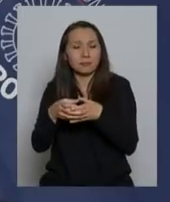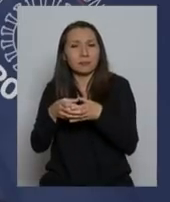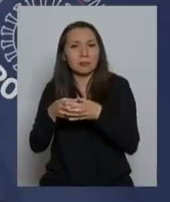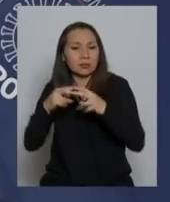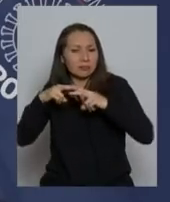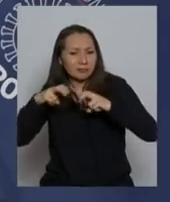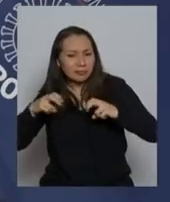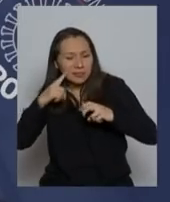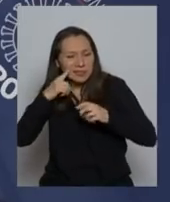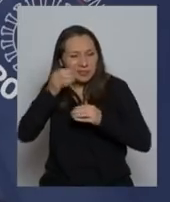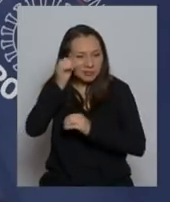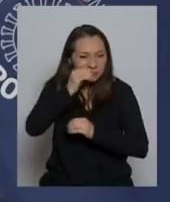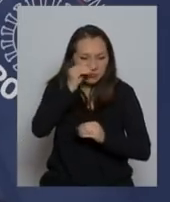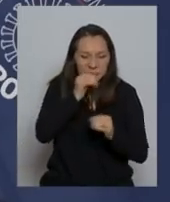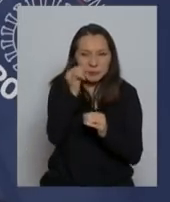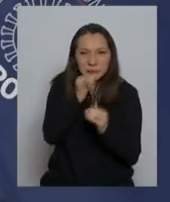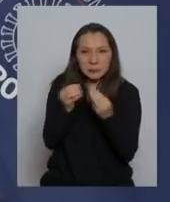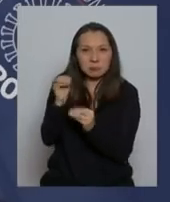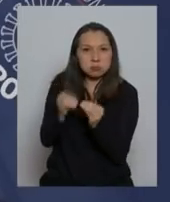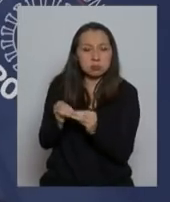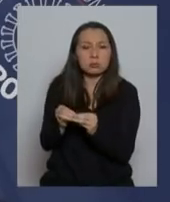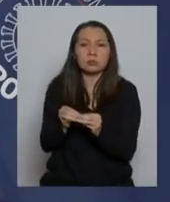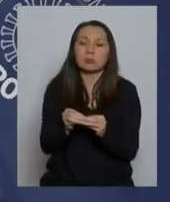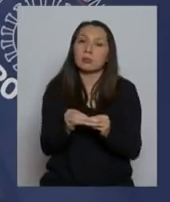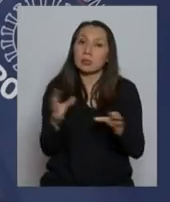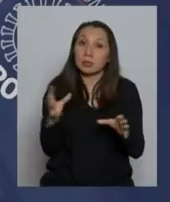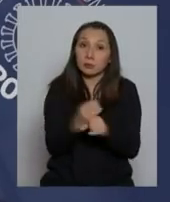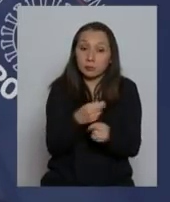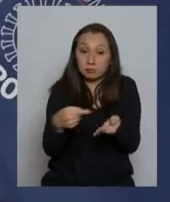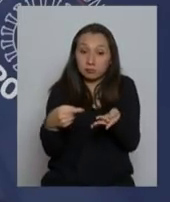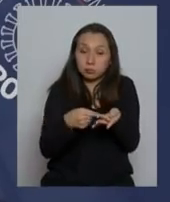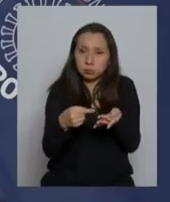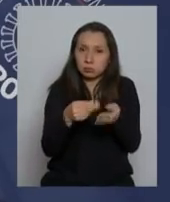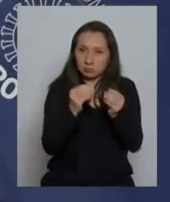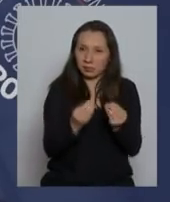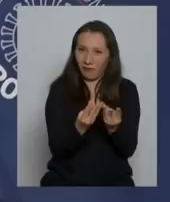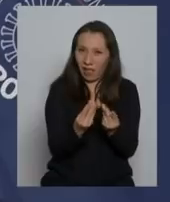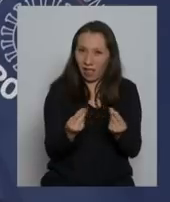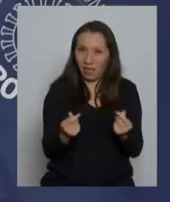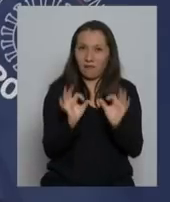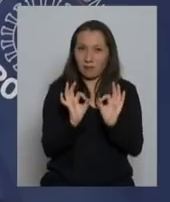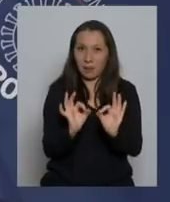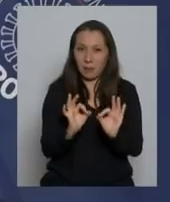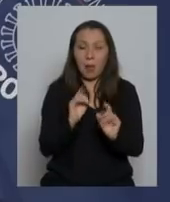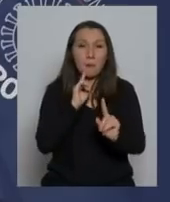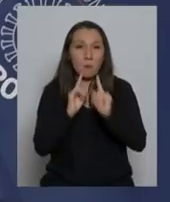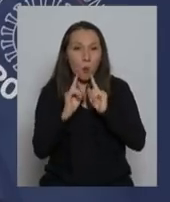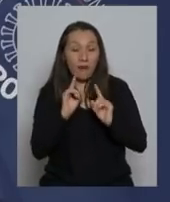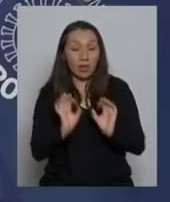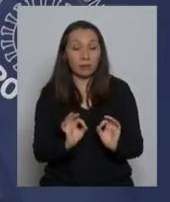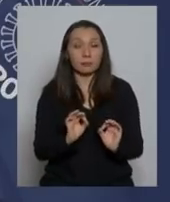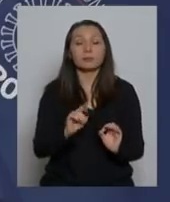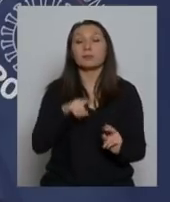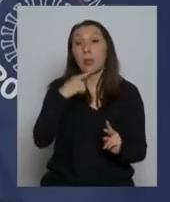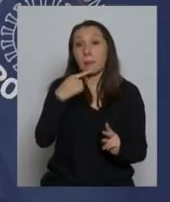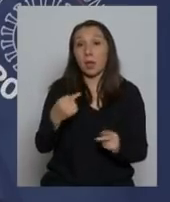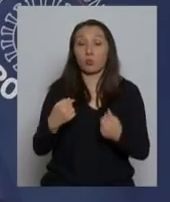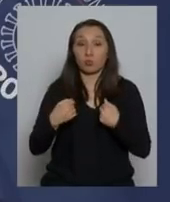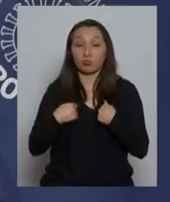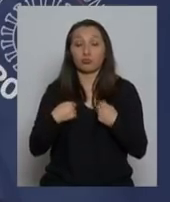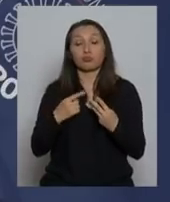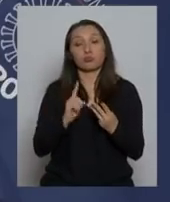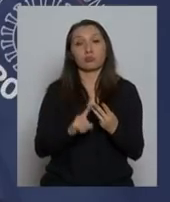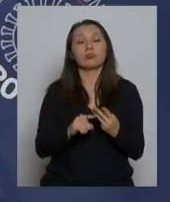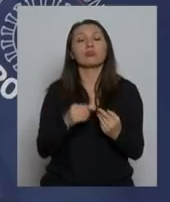es que efectivamente entonces los test son tienen la calidad necesaria para hacer los exámenes. Y la pregunta que le quería